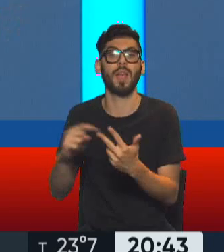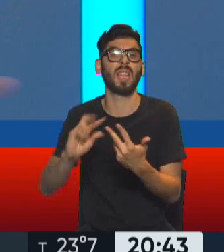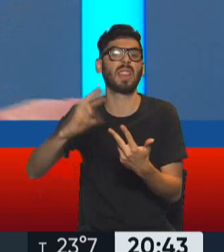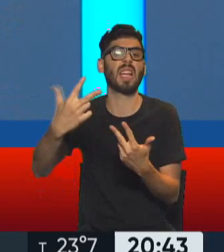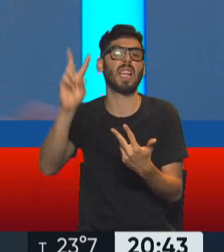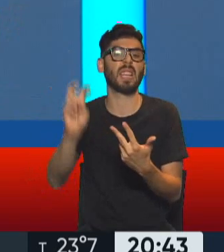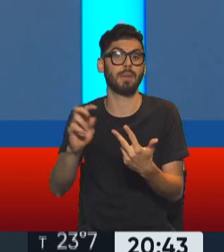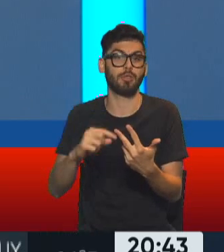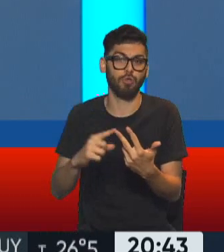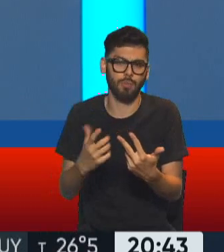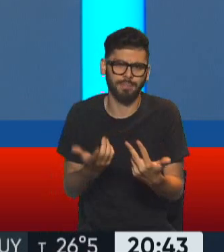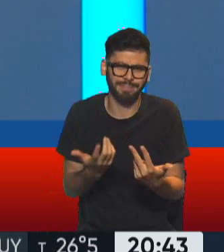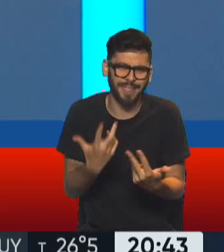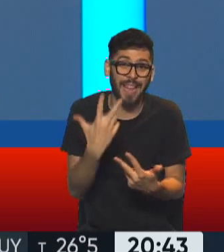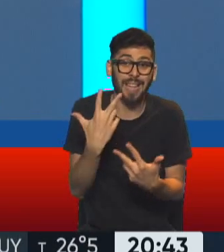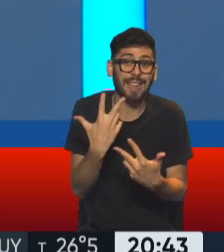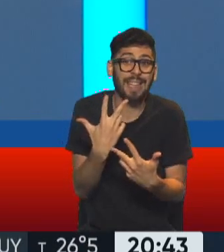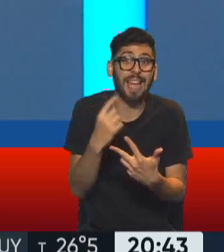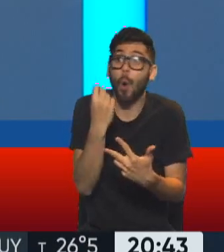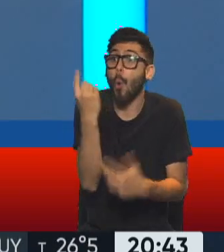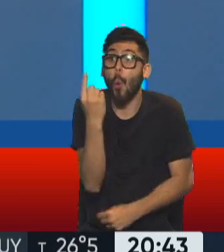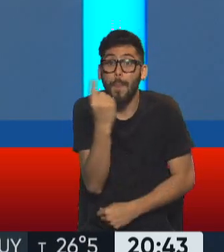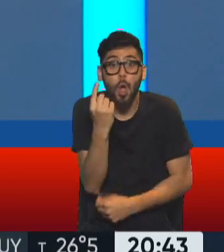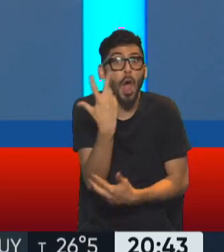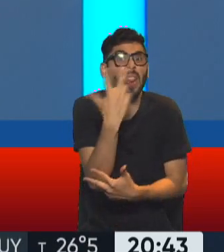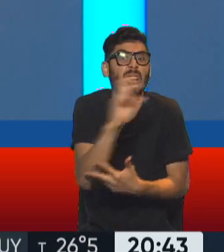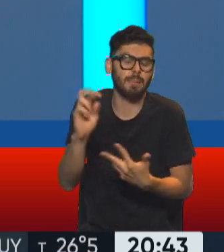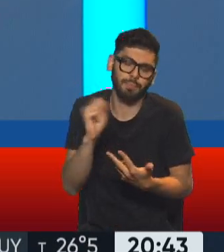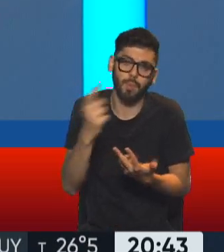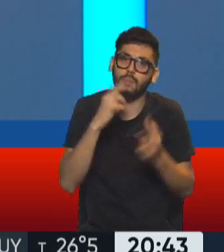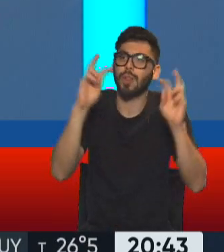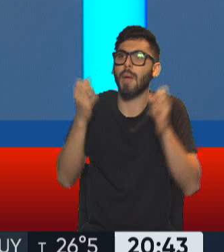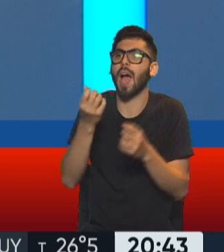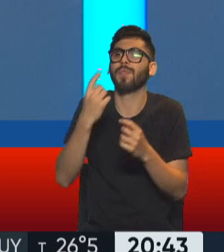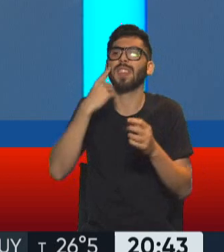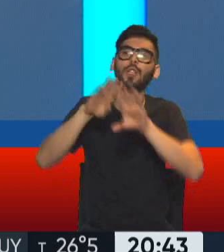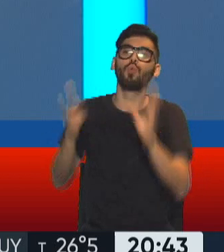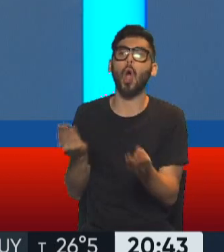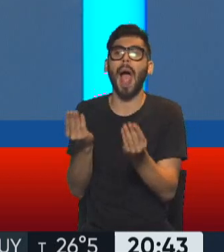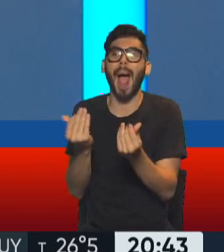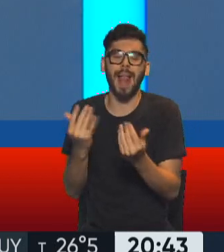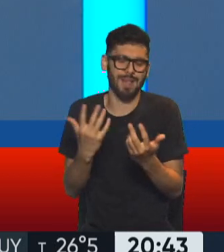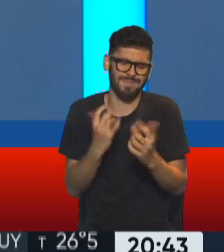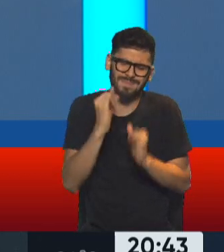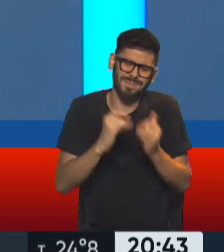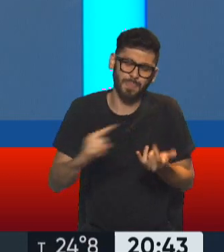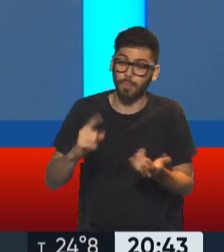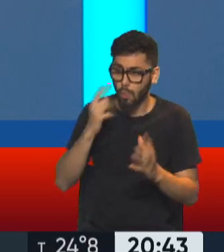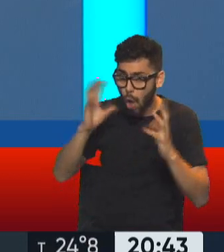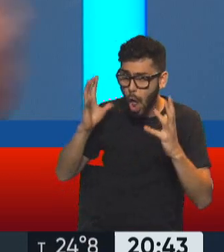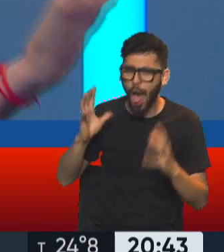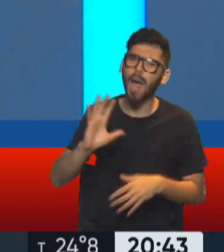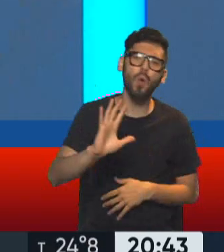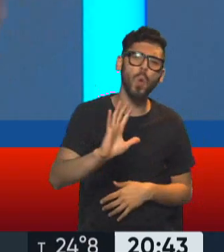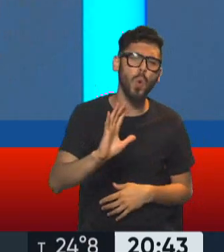tema que no pude meter, porque es imposible meter 3 temas en 1 minuto. Sí. Importantes, como es calidad institucional, educación. ¿Te fuiste enojada? Entonces, no, para nada. Lo que digo es